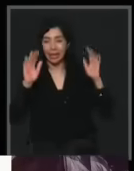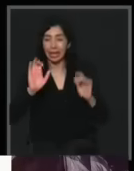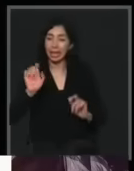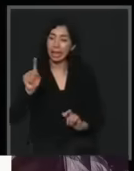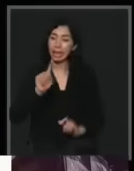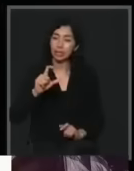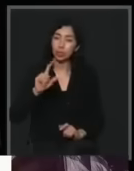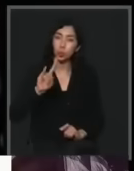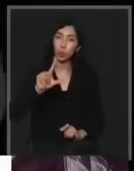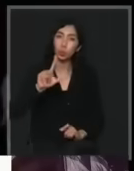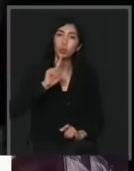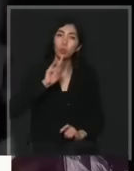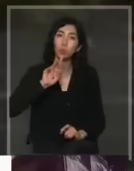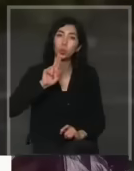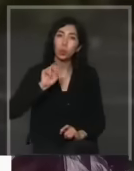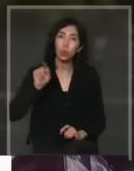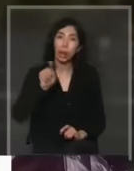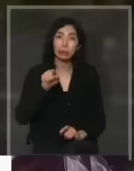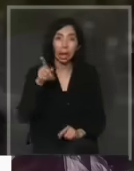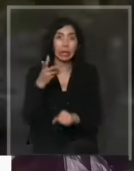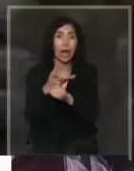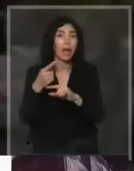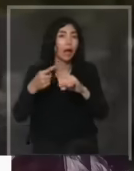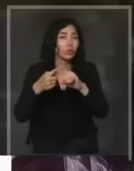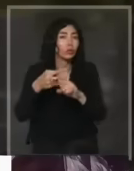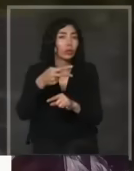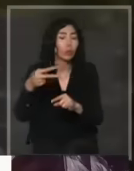investigado, un abuso sexual por sorpresa.